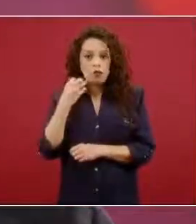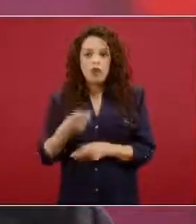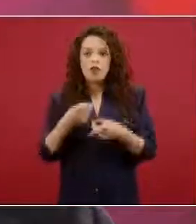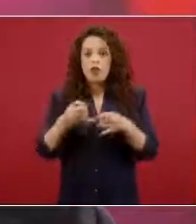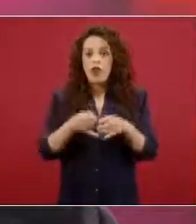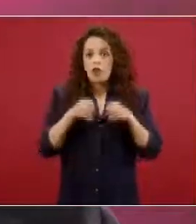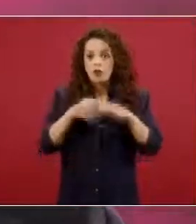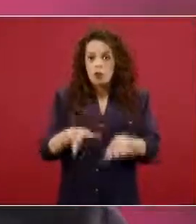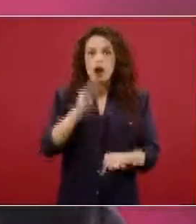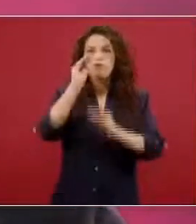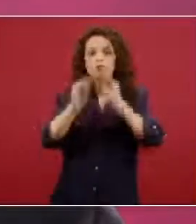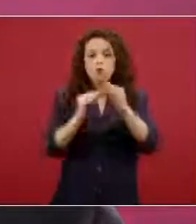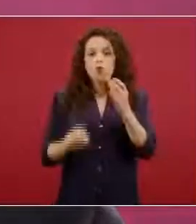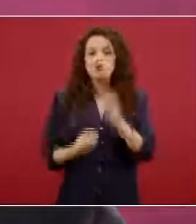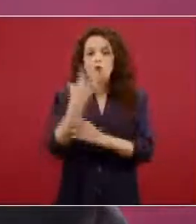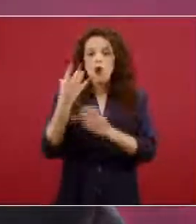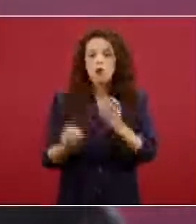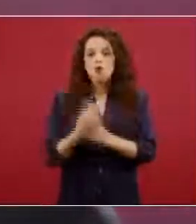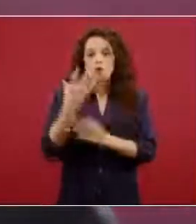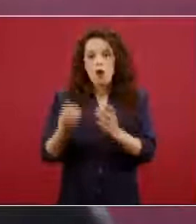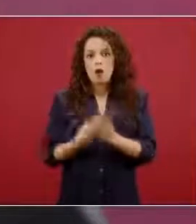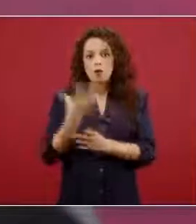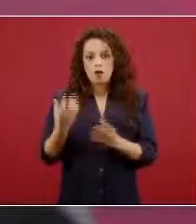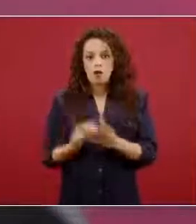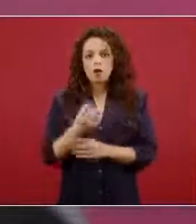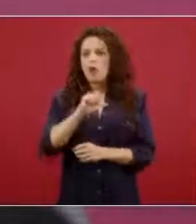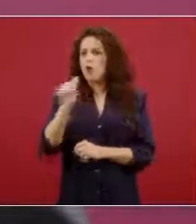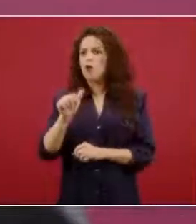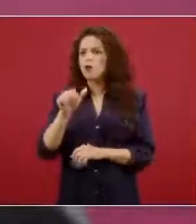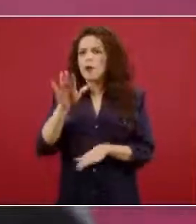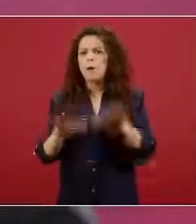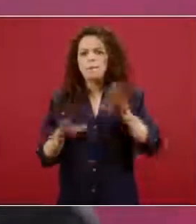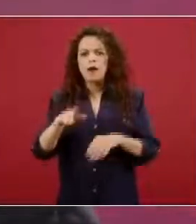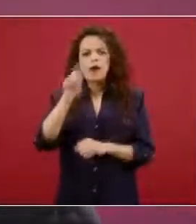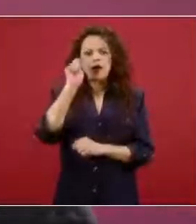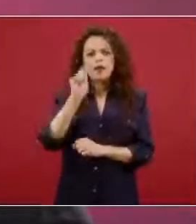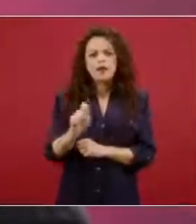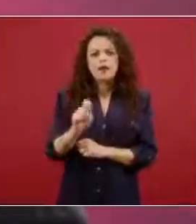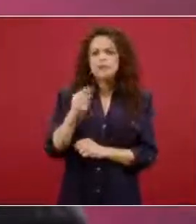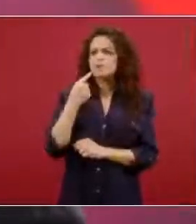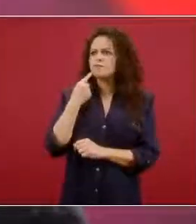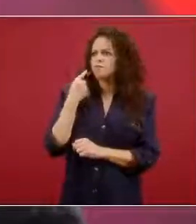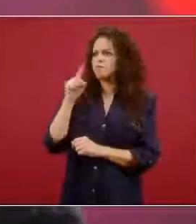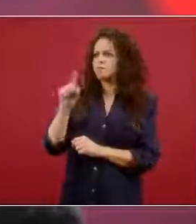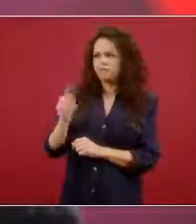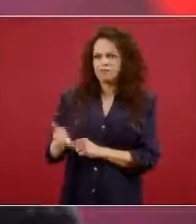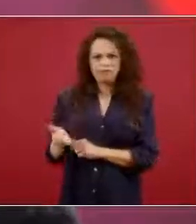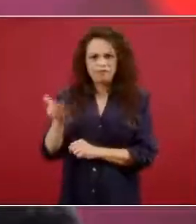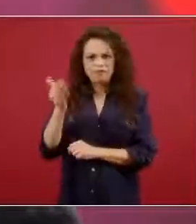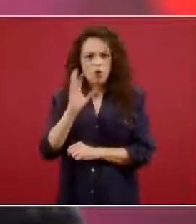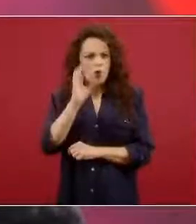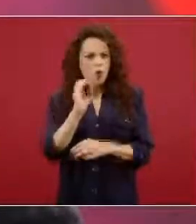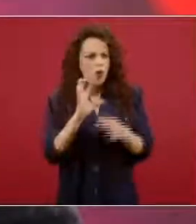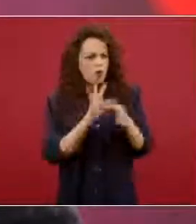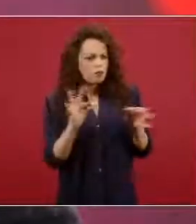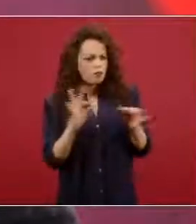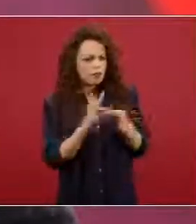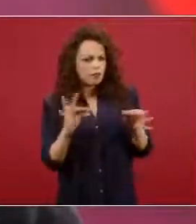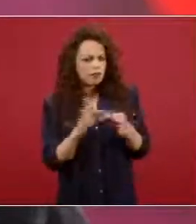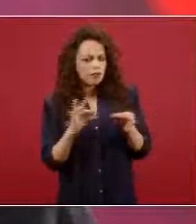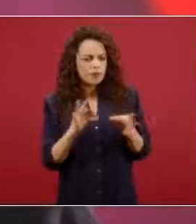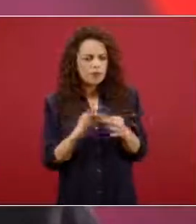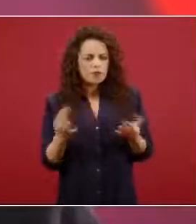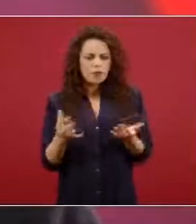ideas permanecen como una especie de fórmulas de denuncia o explicaciones, a veces un tanto a